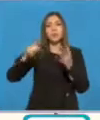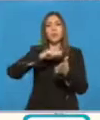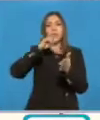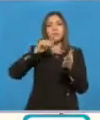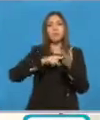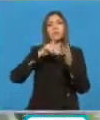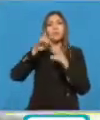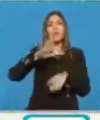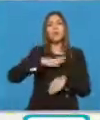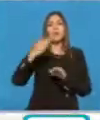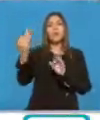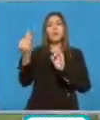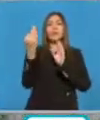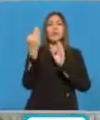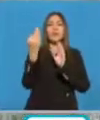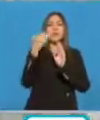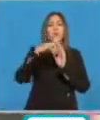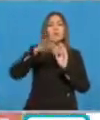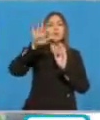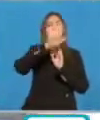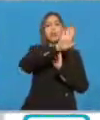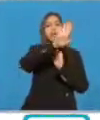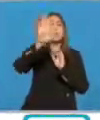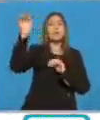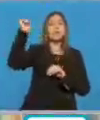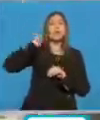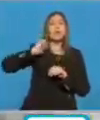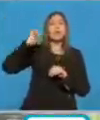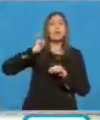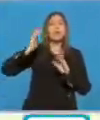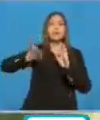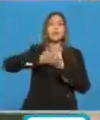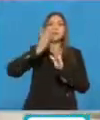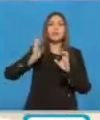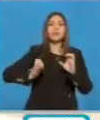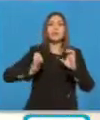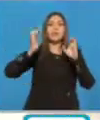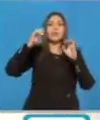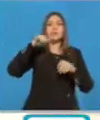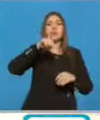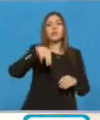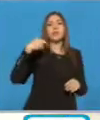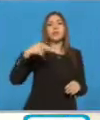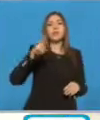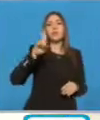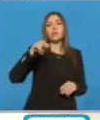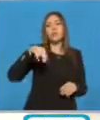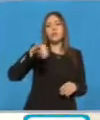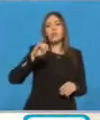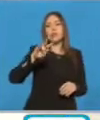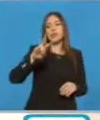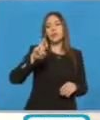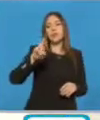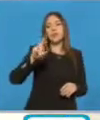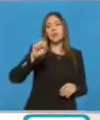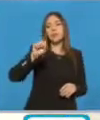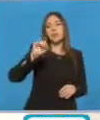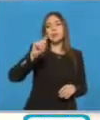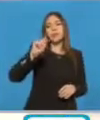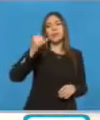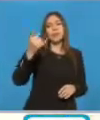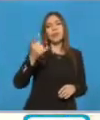encontraba enfrente de este antiguo edificio que es el University Club, que es un lugar así